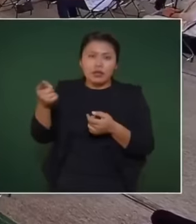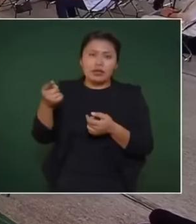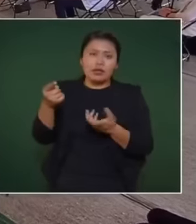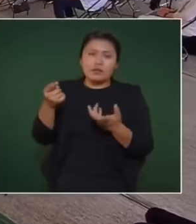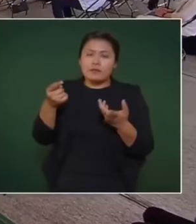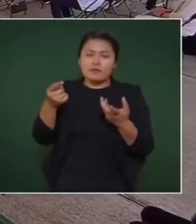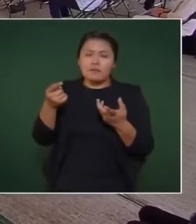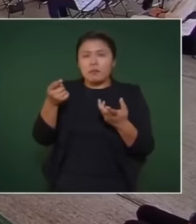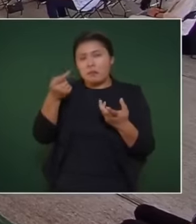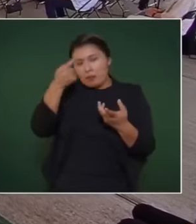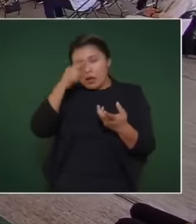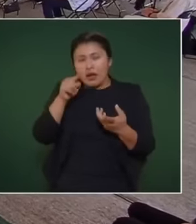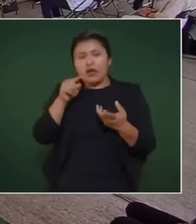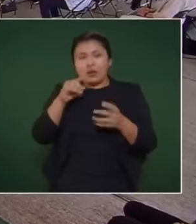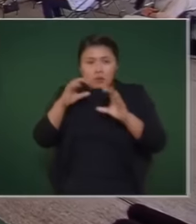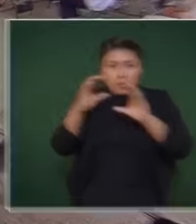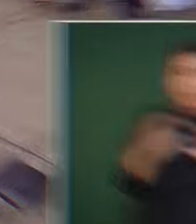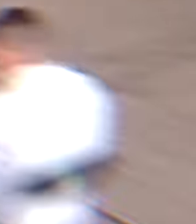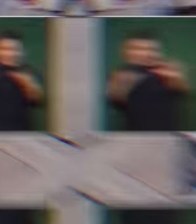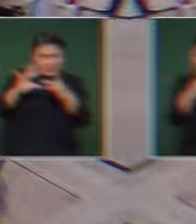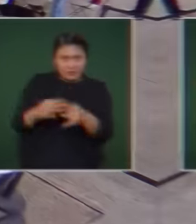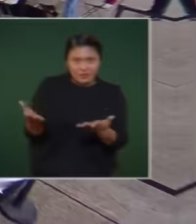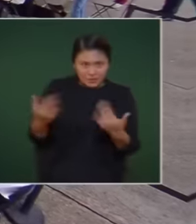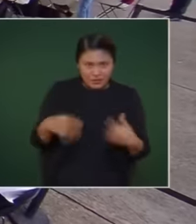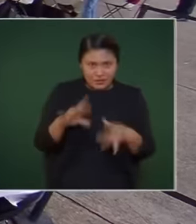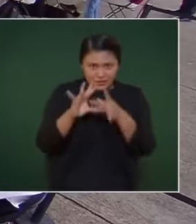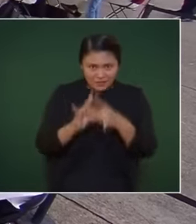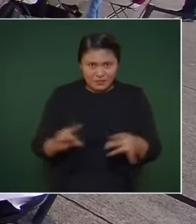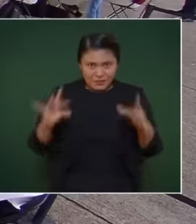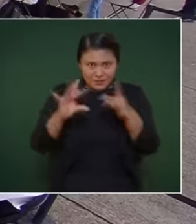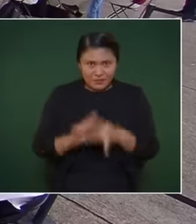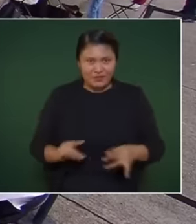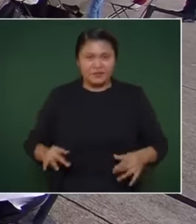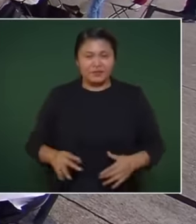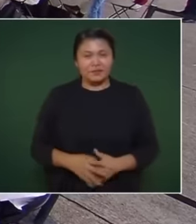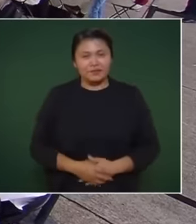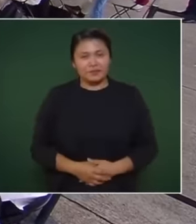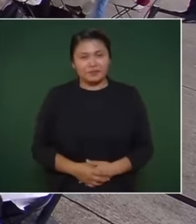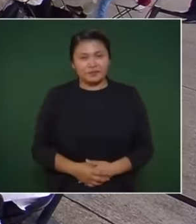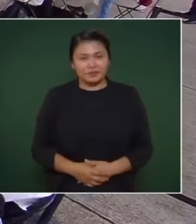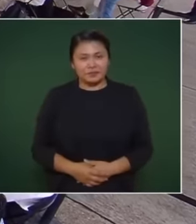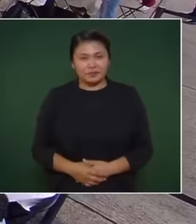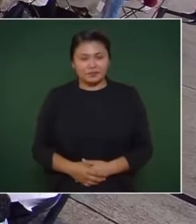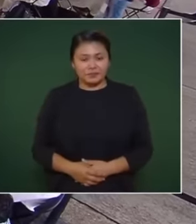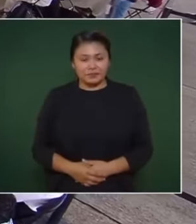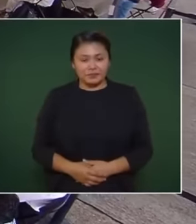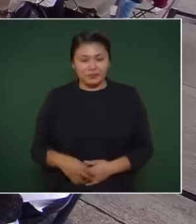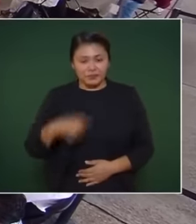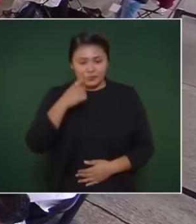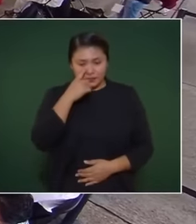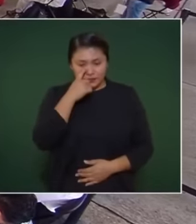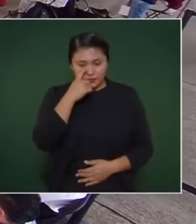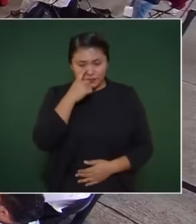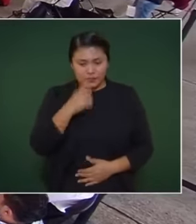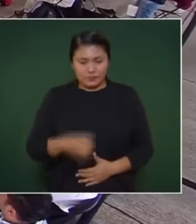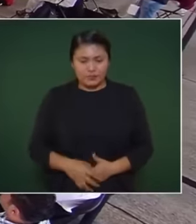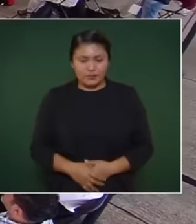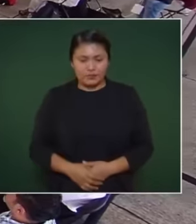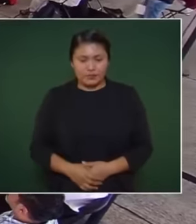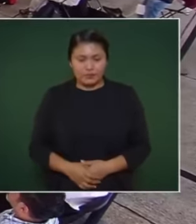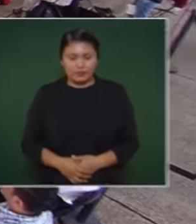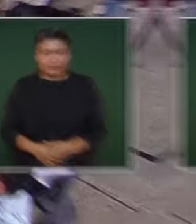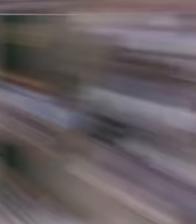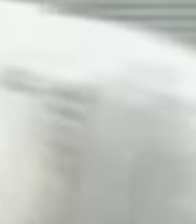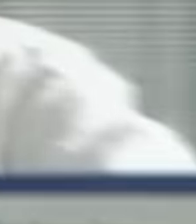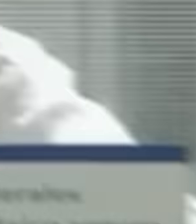parar la conferencia de prensa para explicar al pueblo de México sobre la construcción de unos penales de máxima